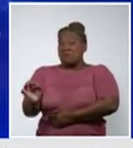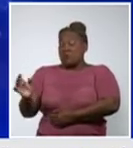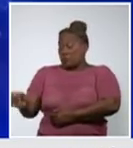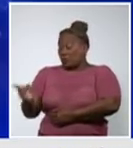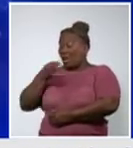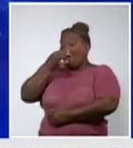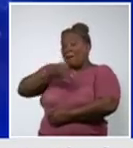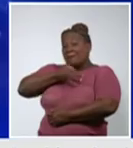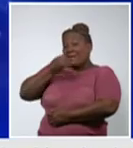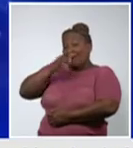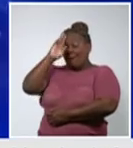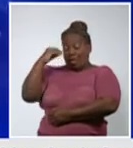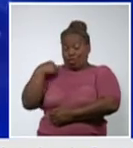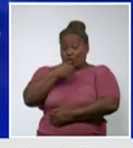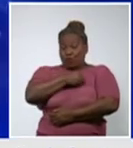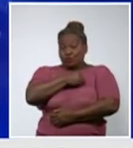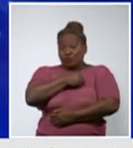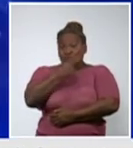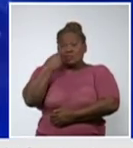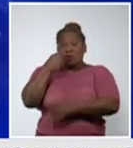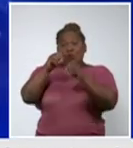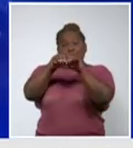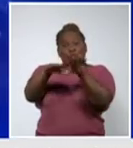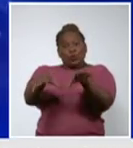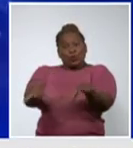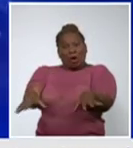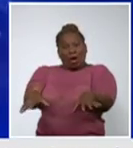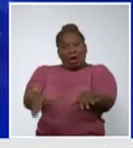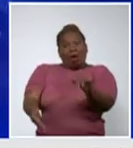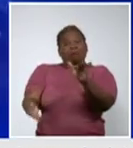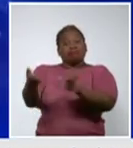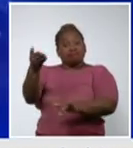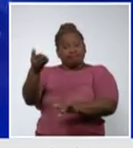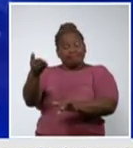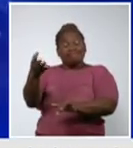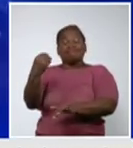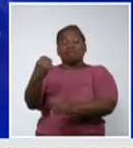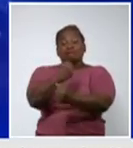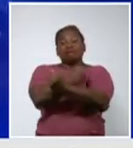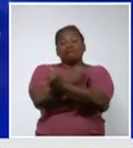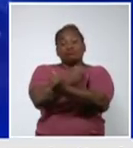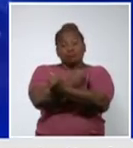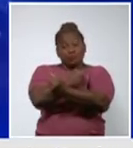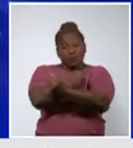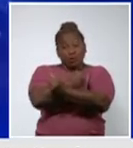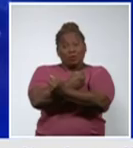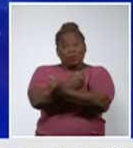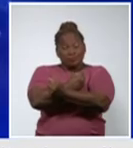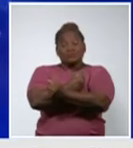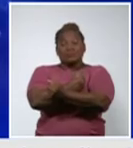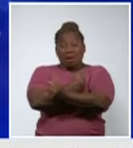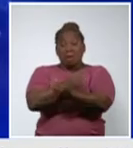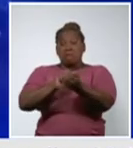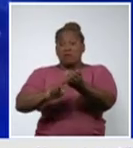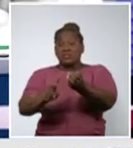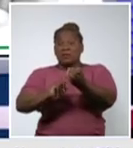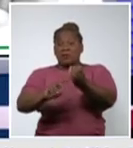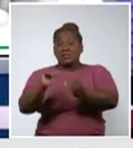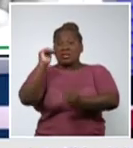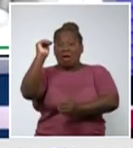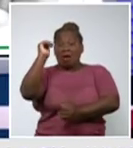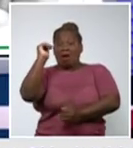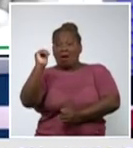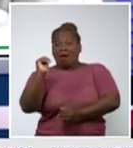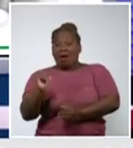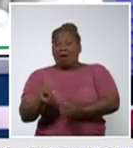el nivel de dispersión con mucho riesgo epidemiológico. en todas las provincias de nuestro